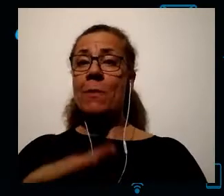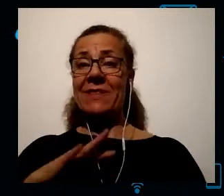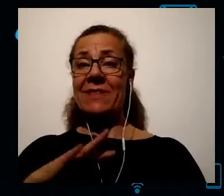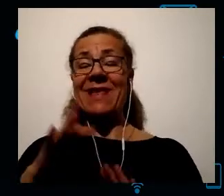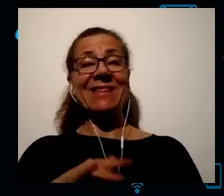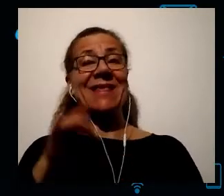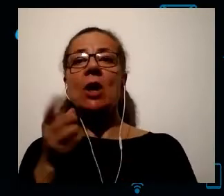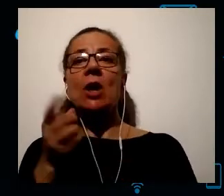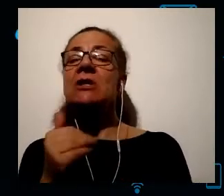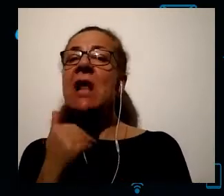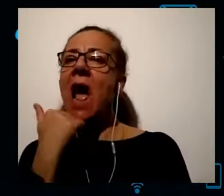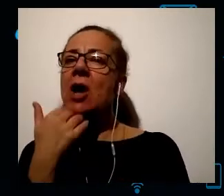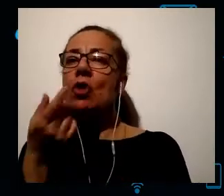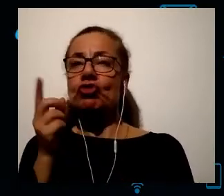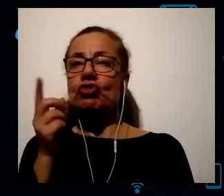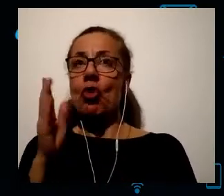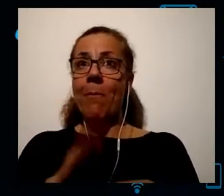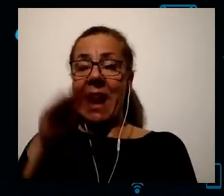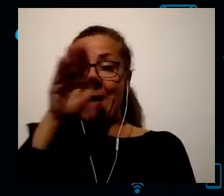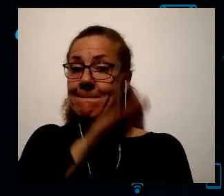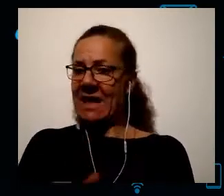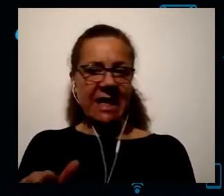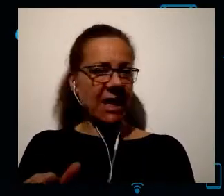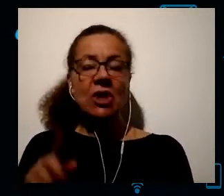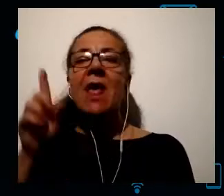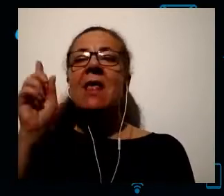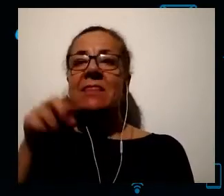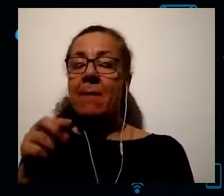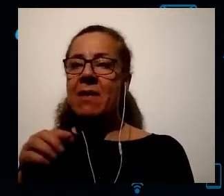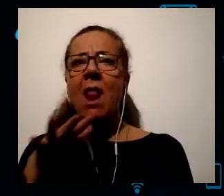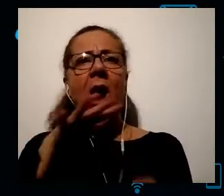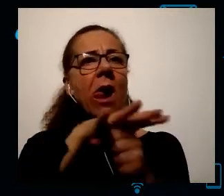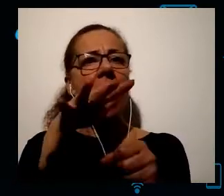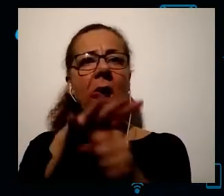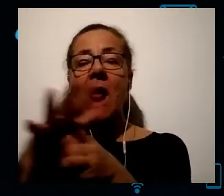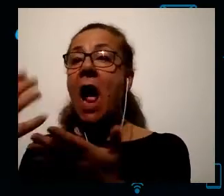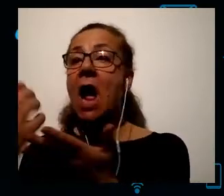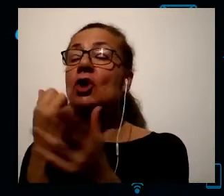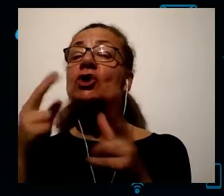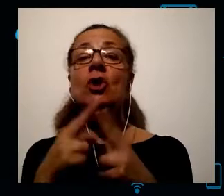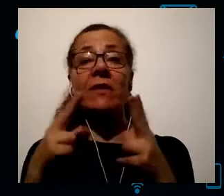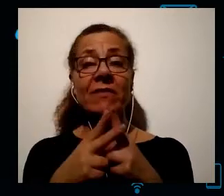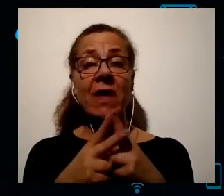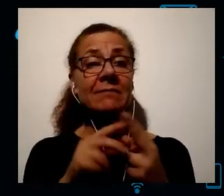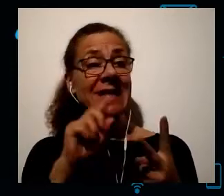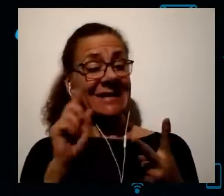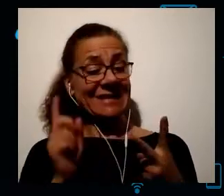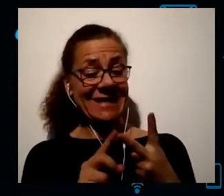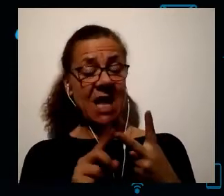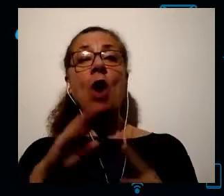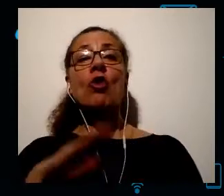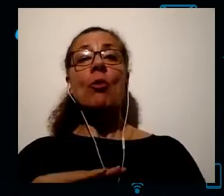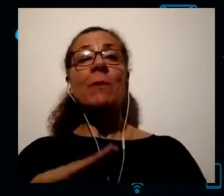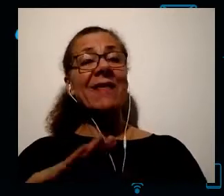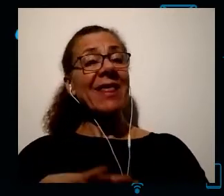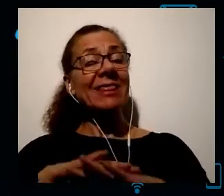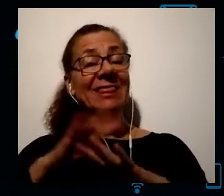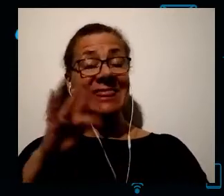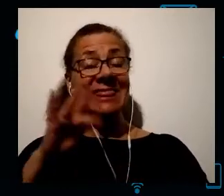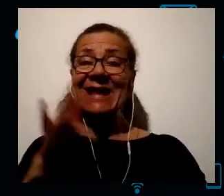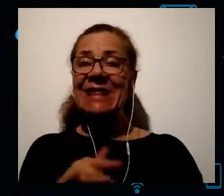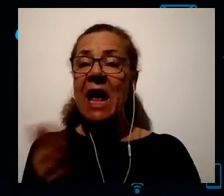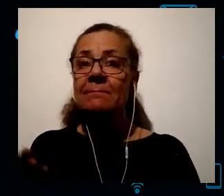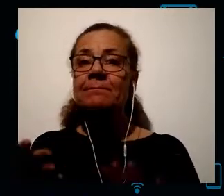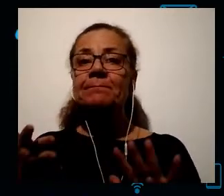que se circunscribe sólo a los más pequeños sino que afecta a toda la sociedad y segundo la competencia digital es una competencia que